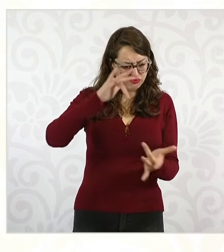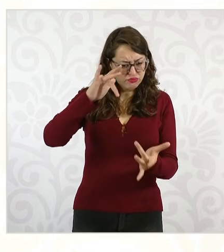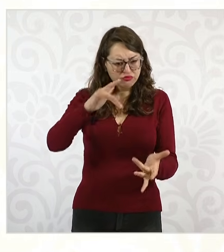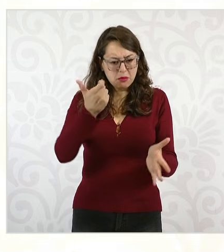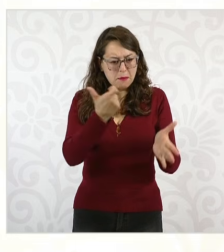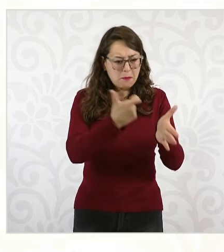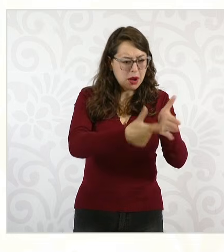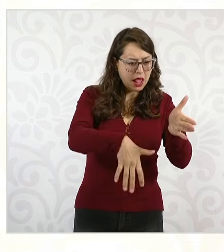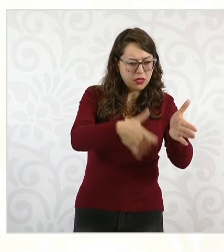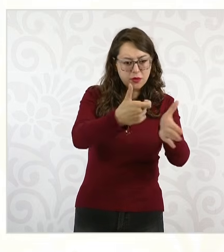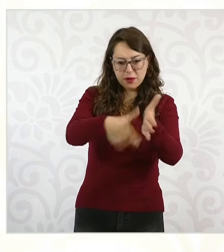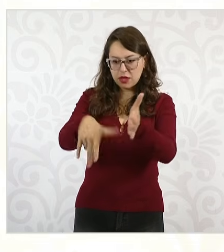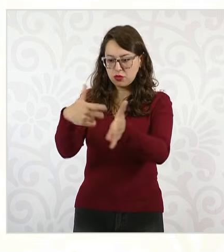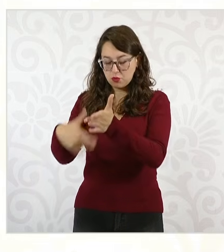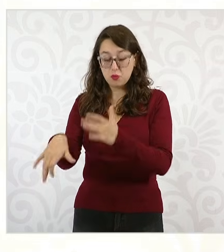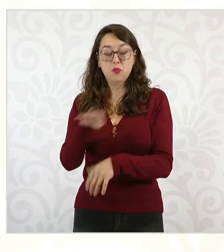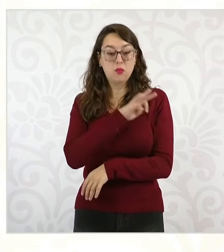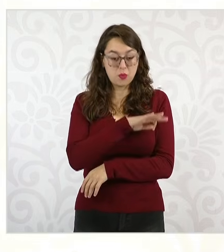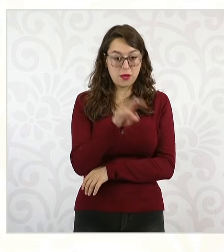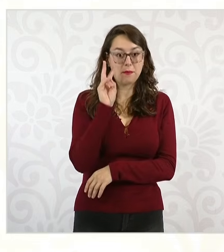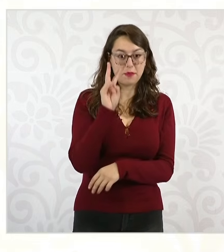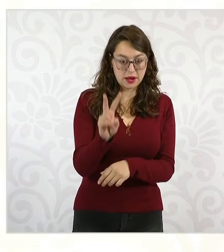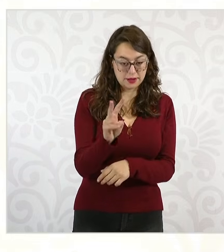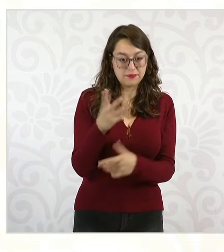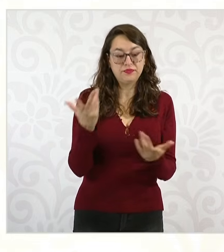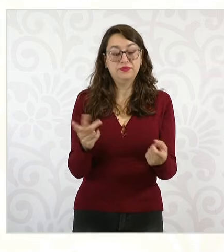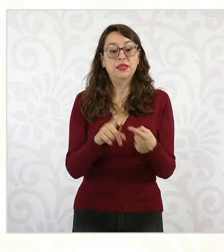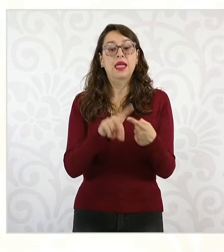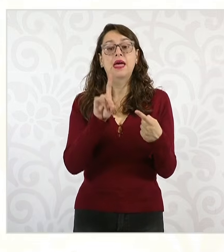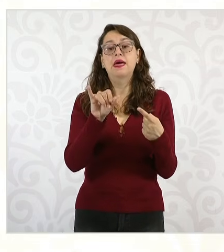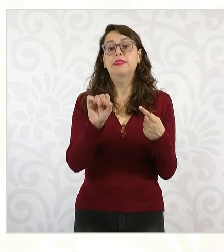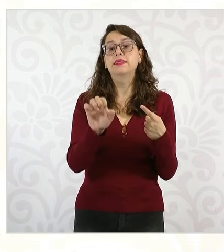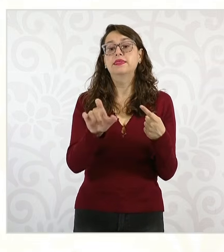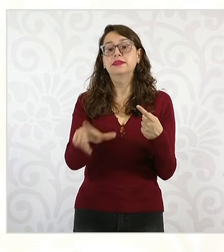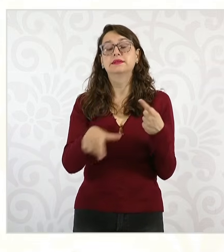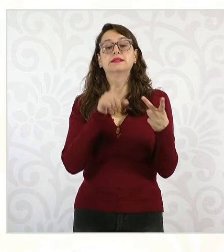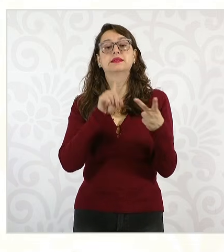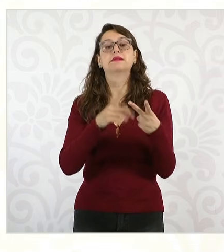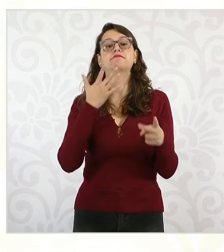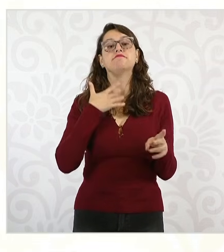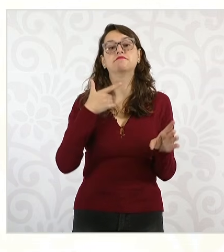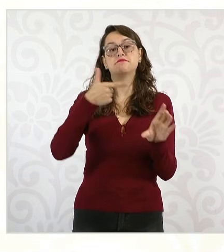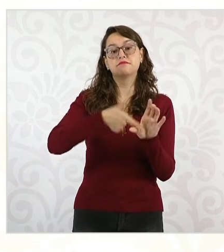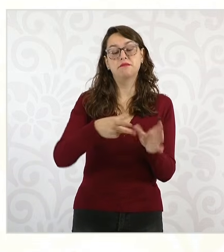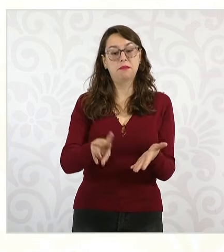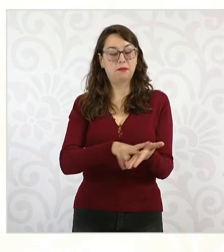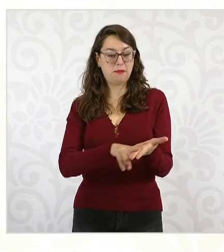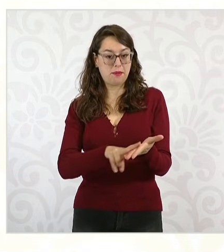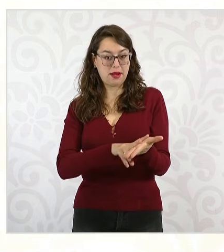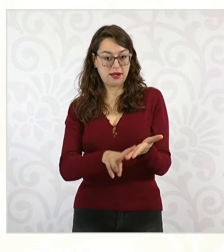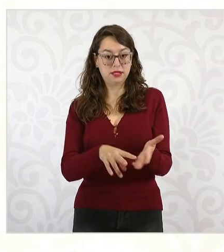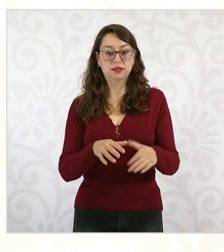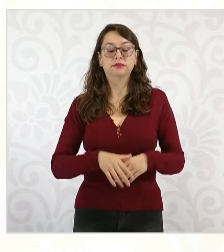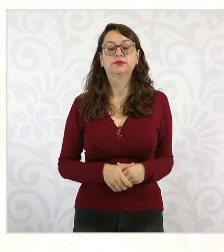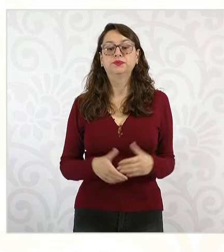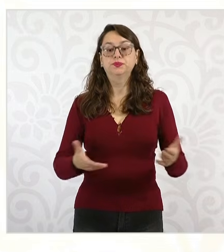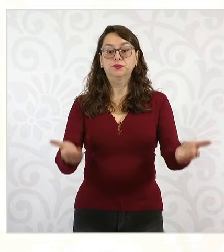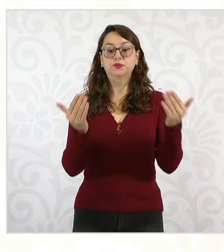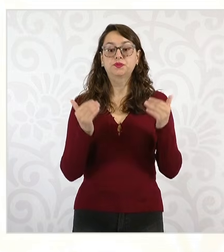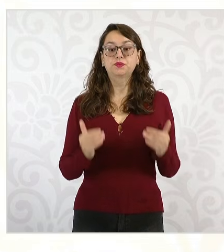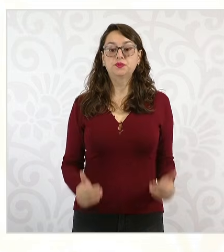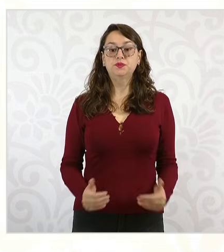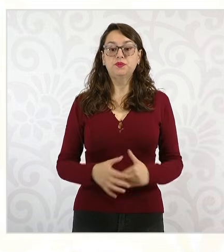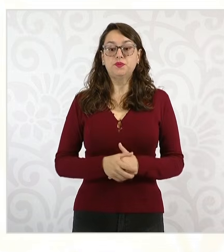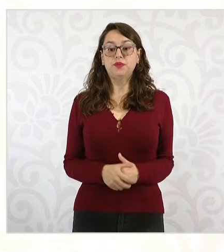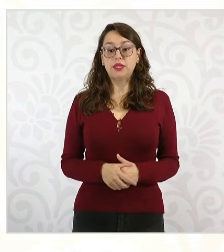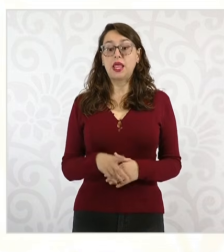de las estaciones, así como el precio tanto en diésel como en gasolina regular. Adelante. En nuestro monitoreo, en este